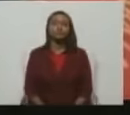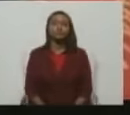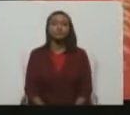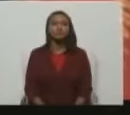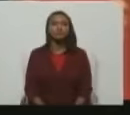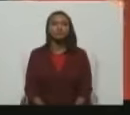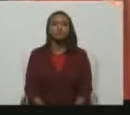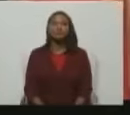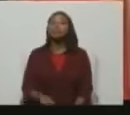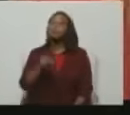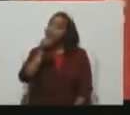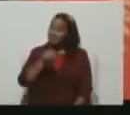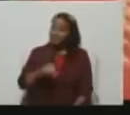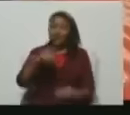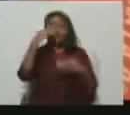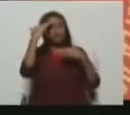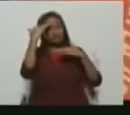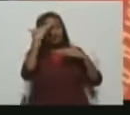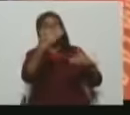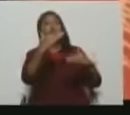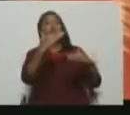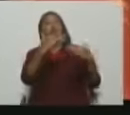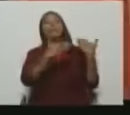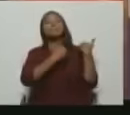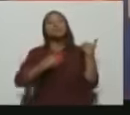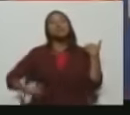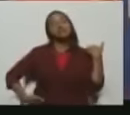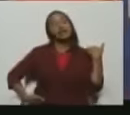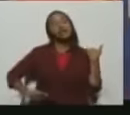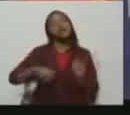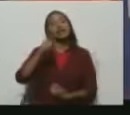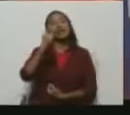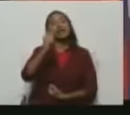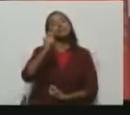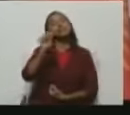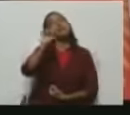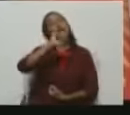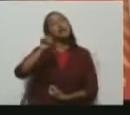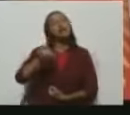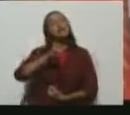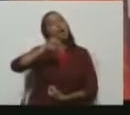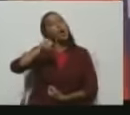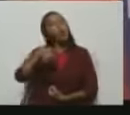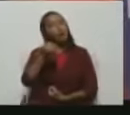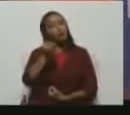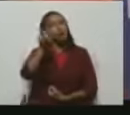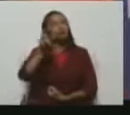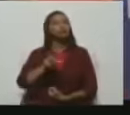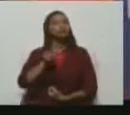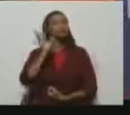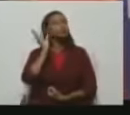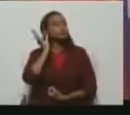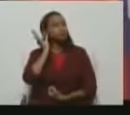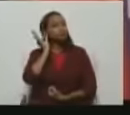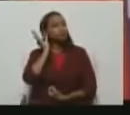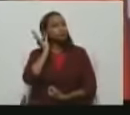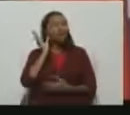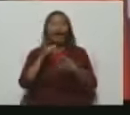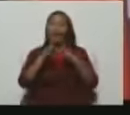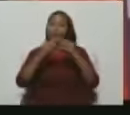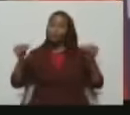Saludo también a la presidenta del Tribunal Supremo de Justicia, Carislia Beatriz Rodríguez, y todo el Poder